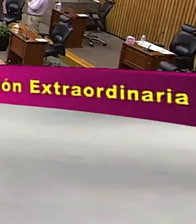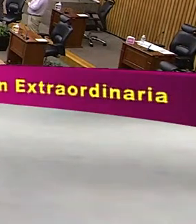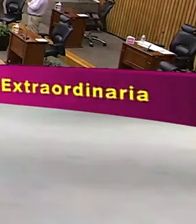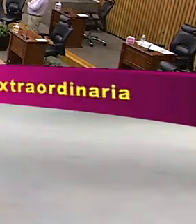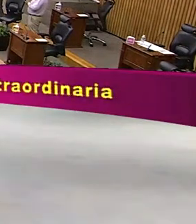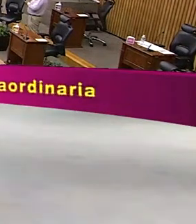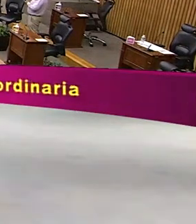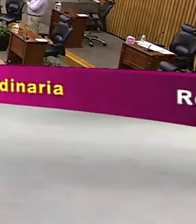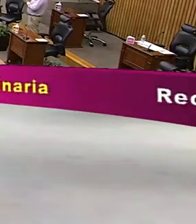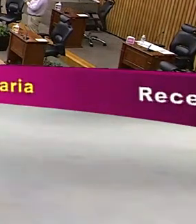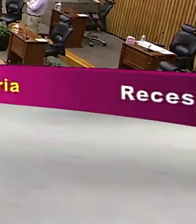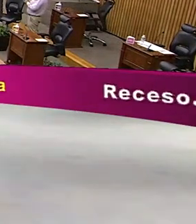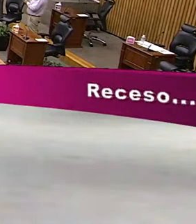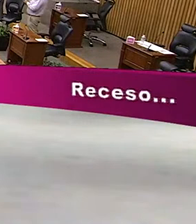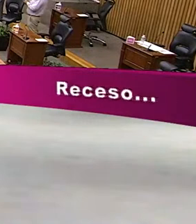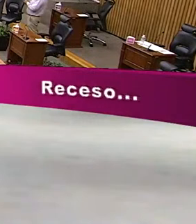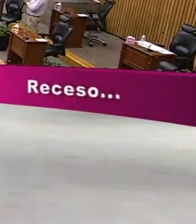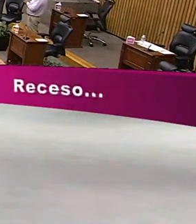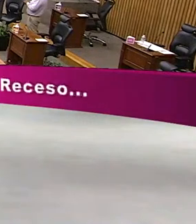y